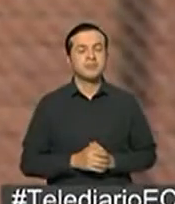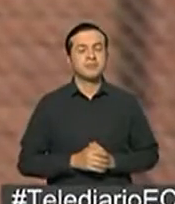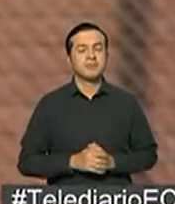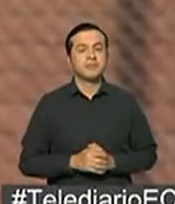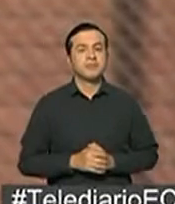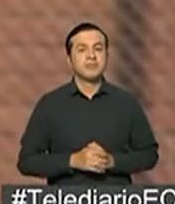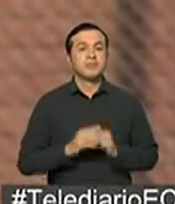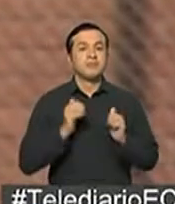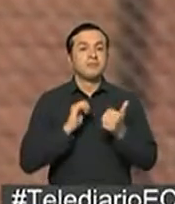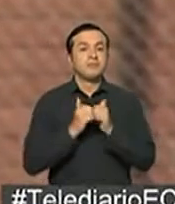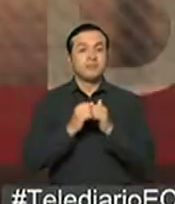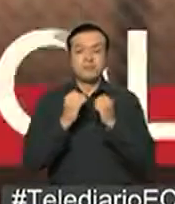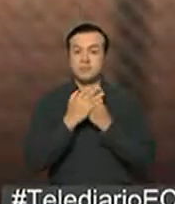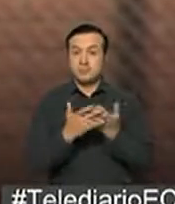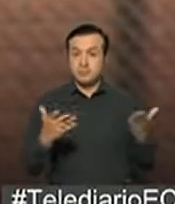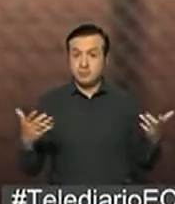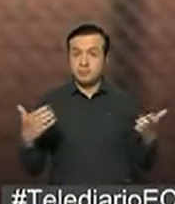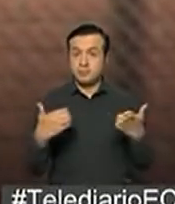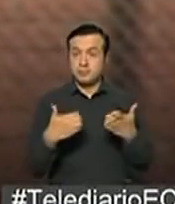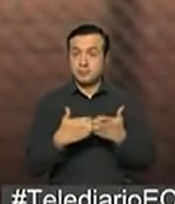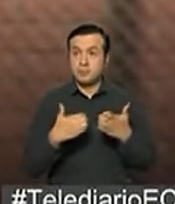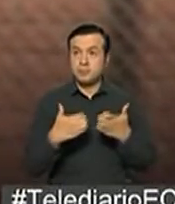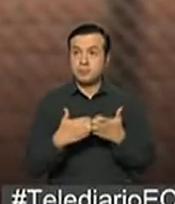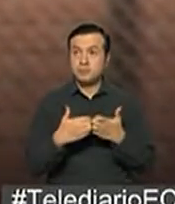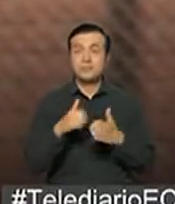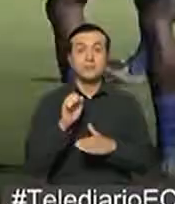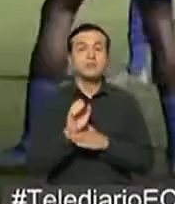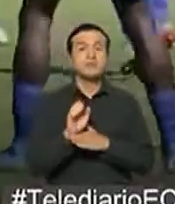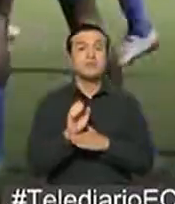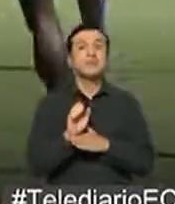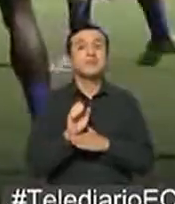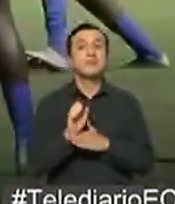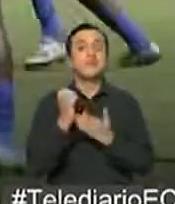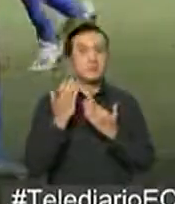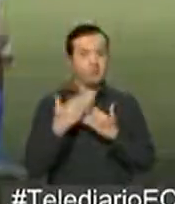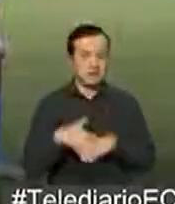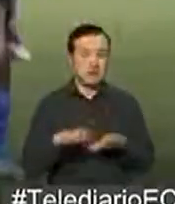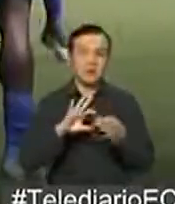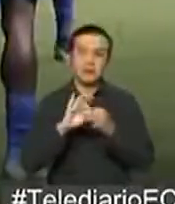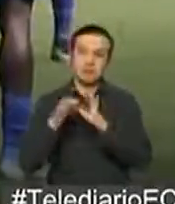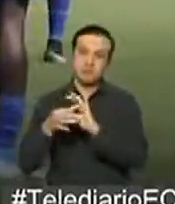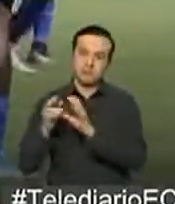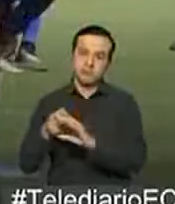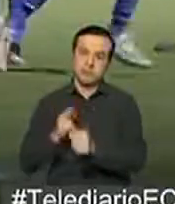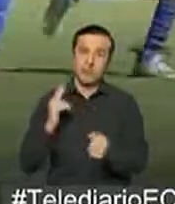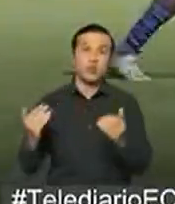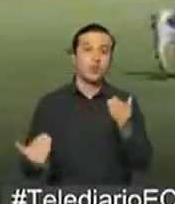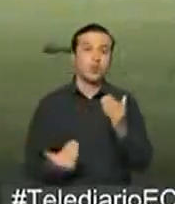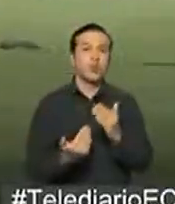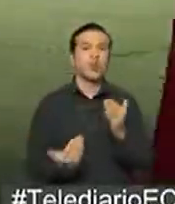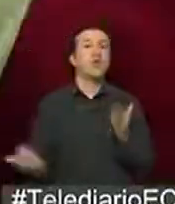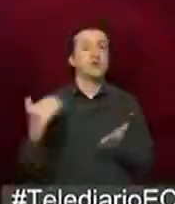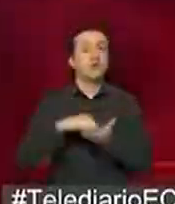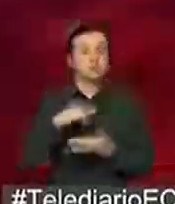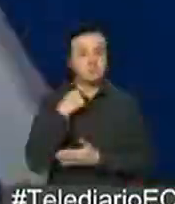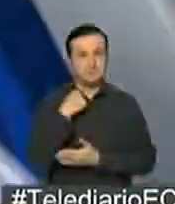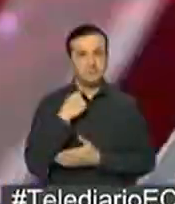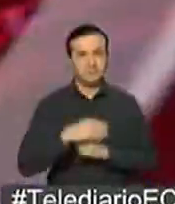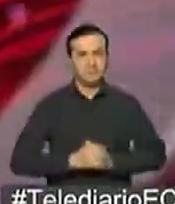en los deportes la selección sub-23 de ecuador se despidió del preolímpico con una nueva derrota